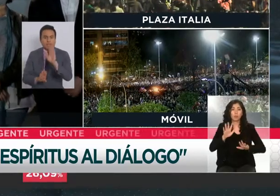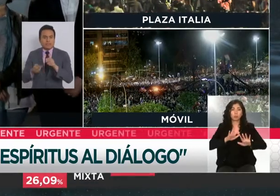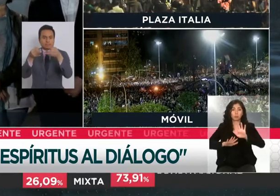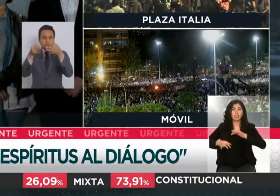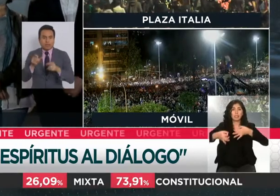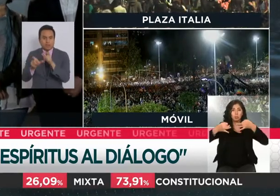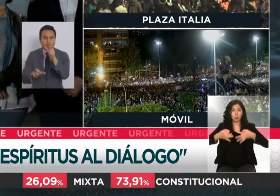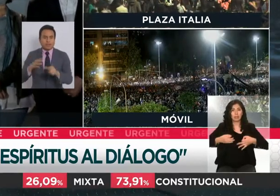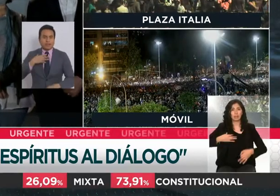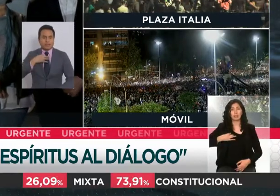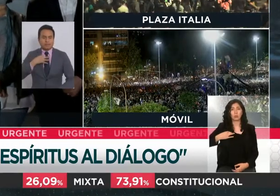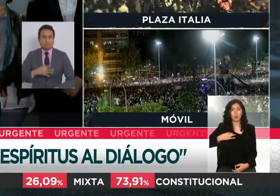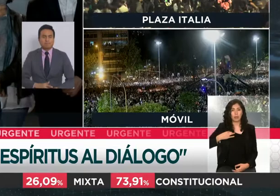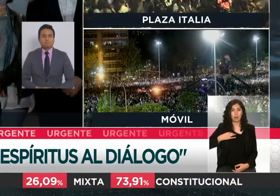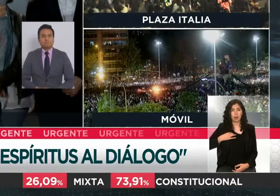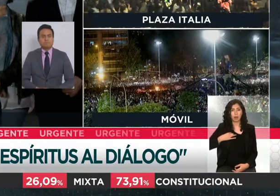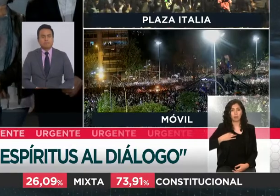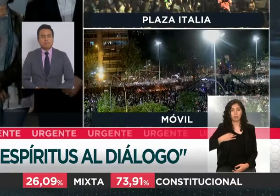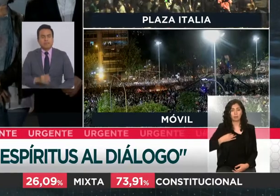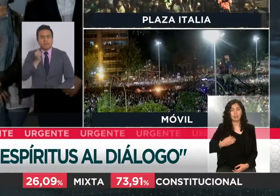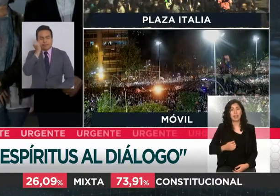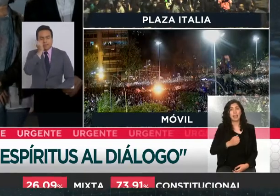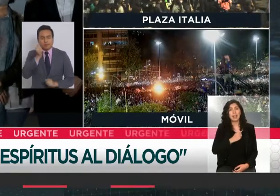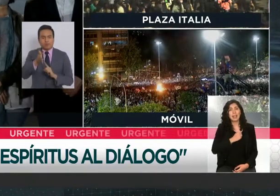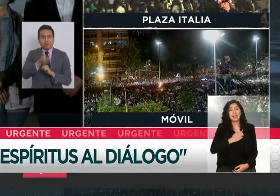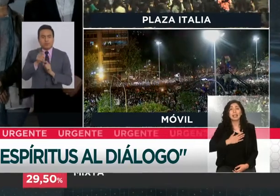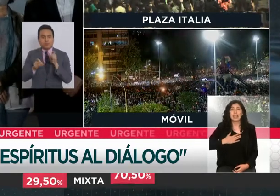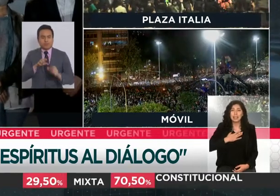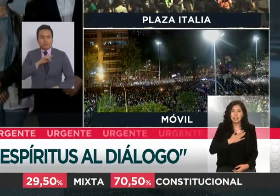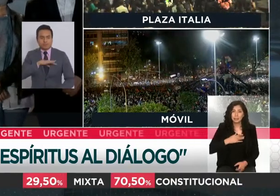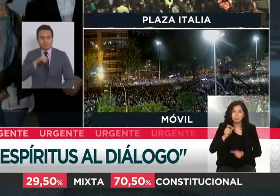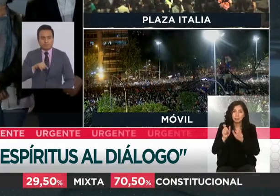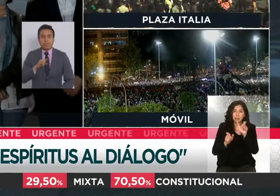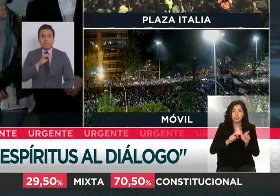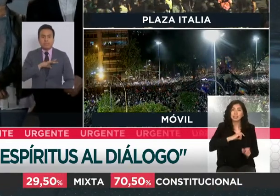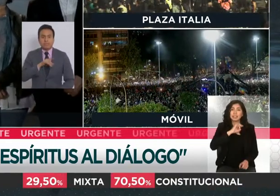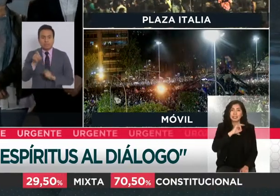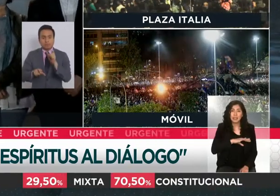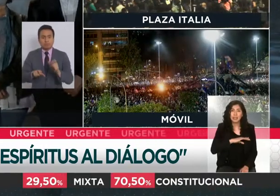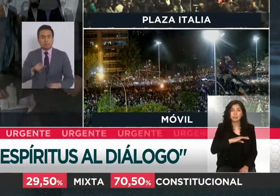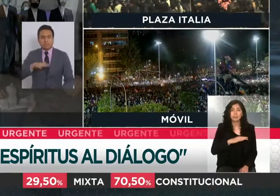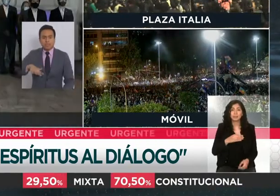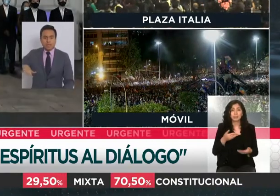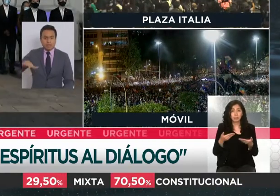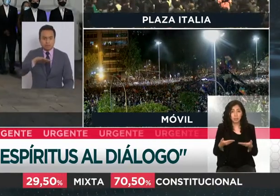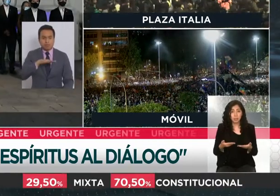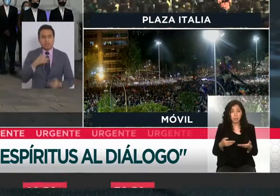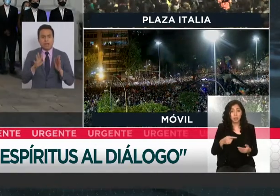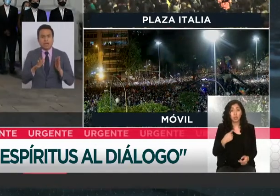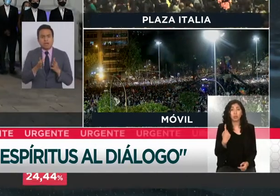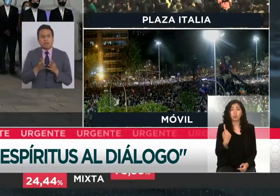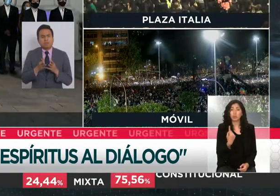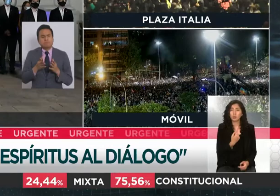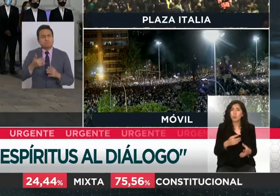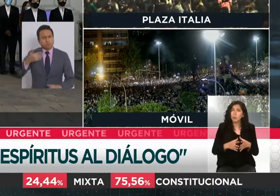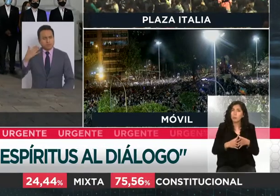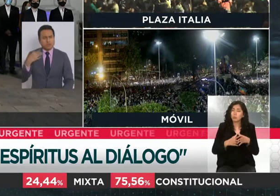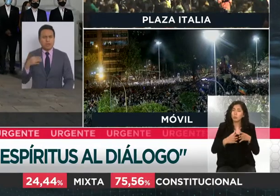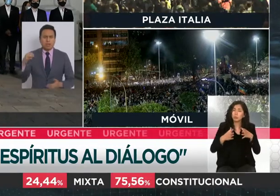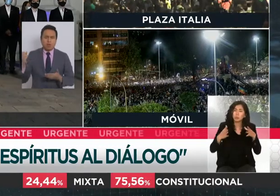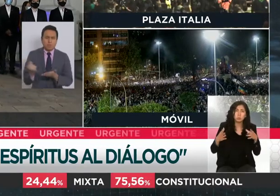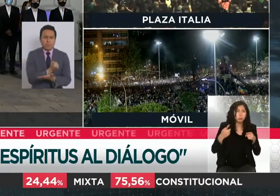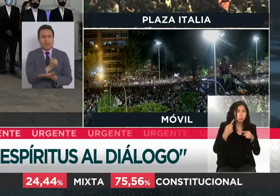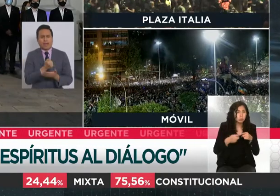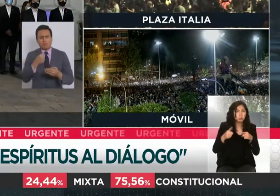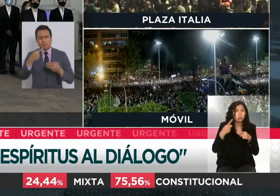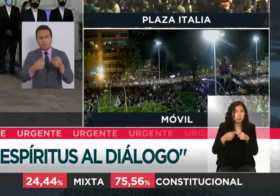seguridad ciudadana. Queridos compatriotas, Chile y los chilenos hemos sido muchas veces golpeados